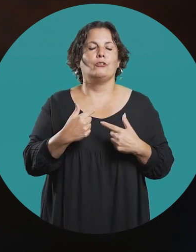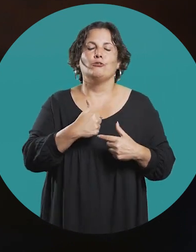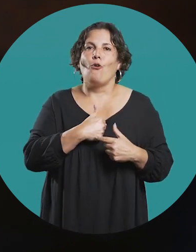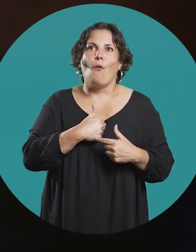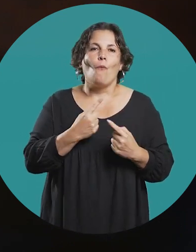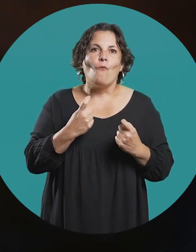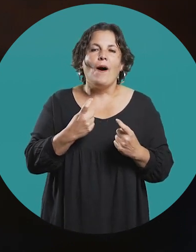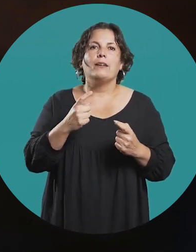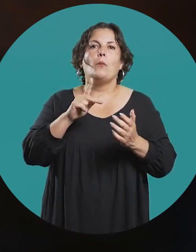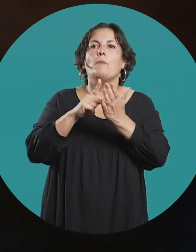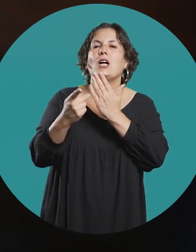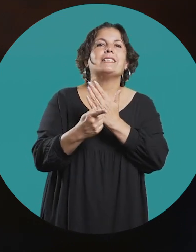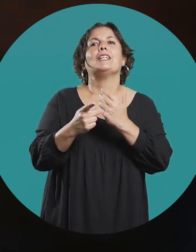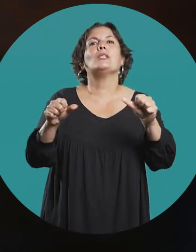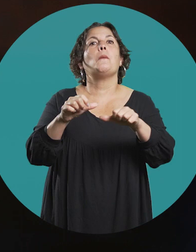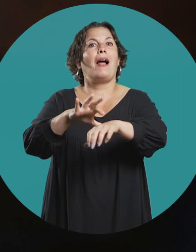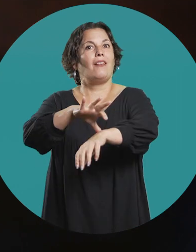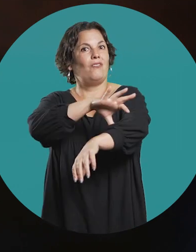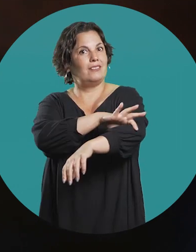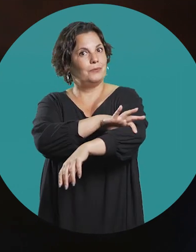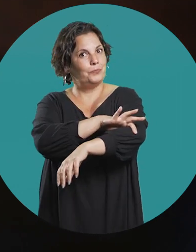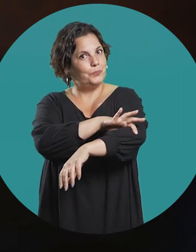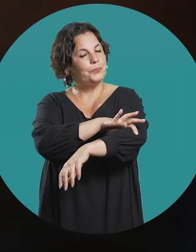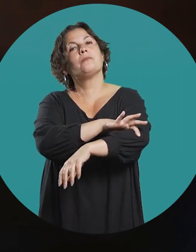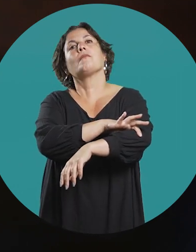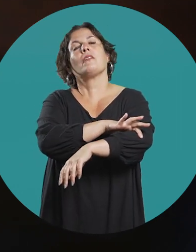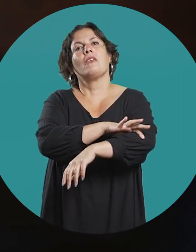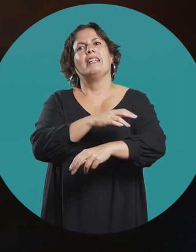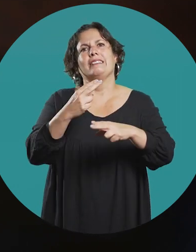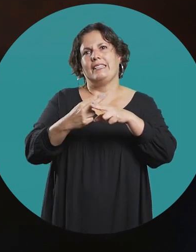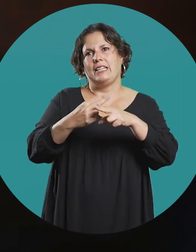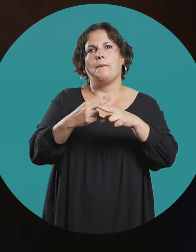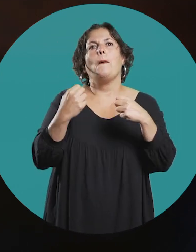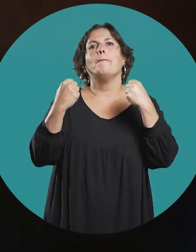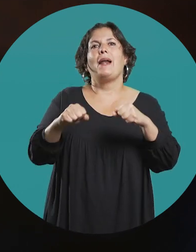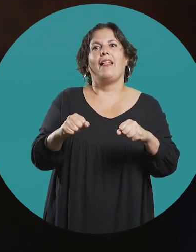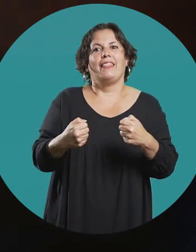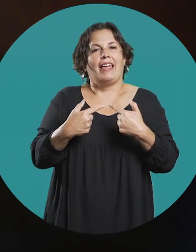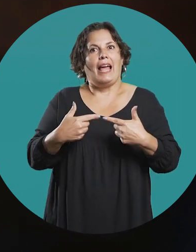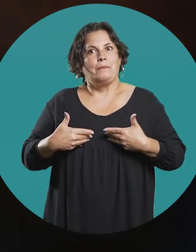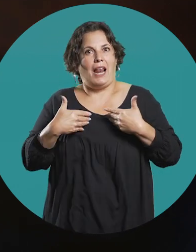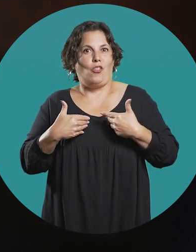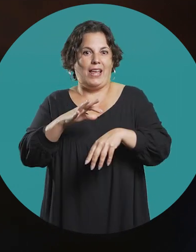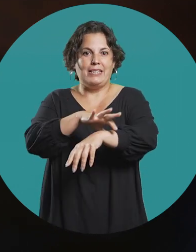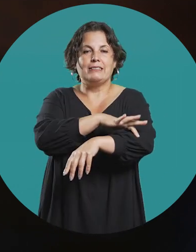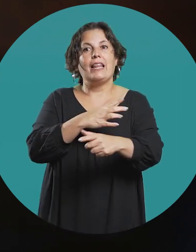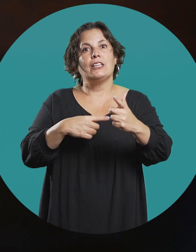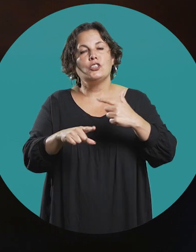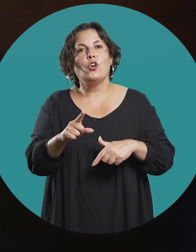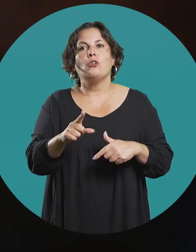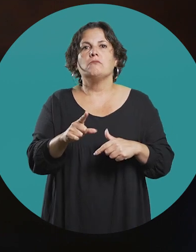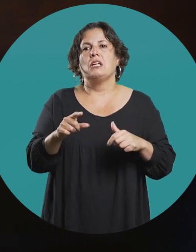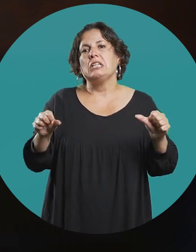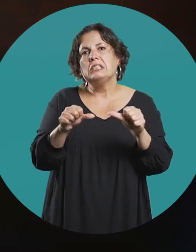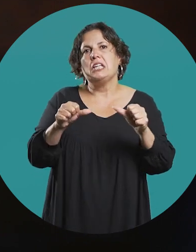pegó fuerte con eso, fue un proyecto que hicimos para Jardín de Infantes, que se llamó Prácticas Inspiradoras en nivel inicial, y entonces